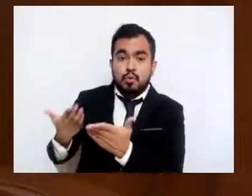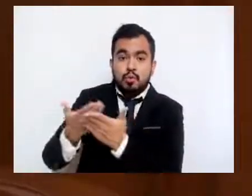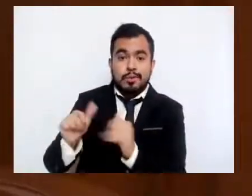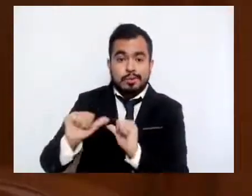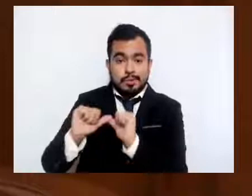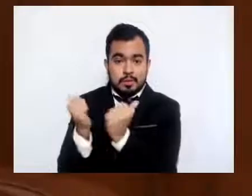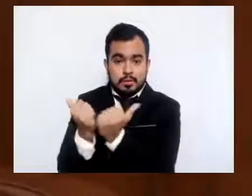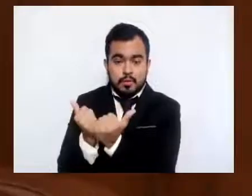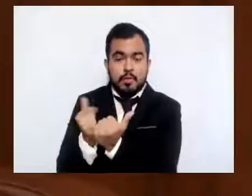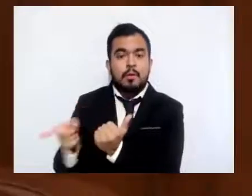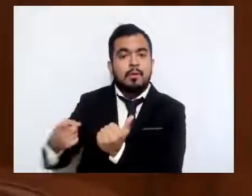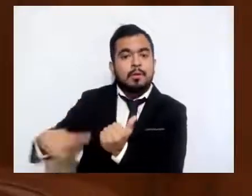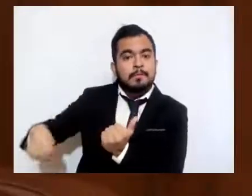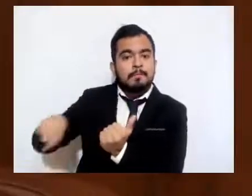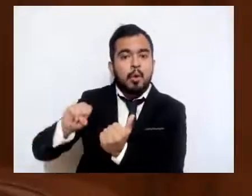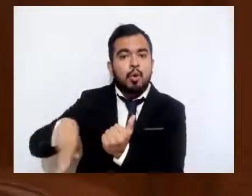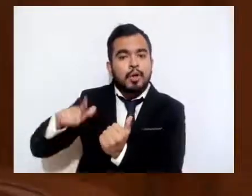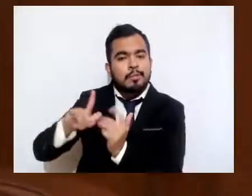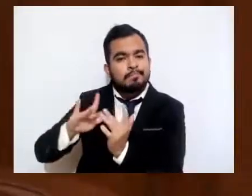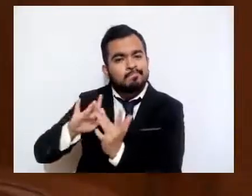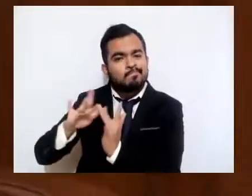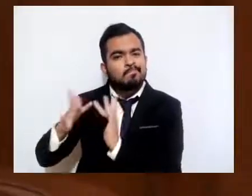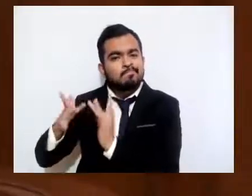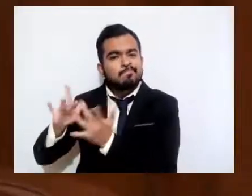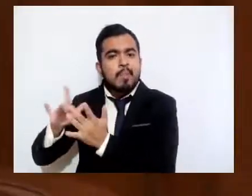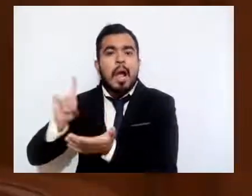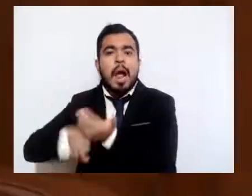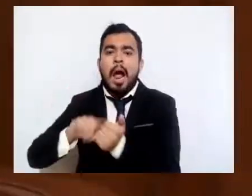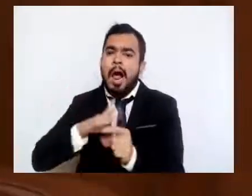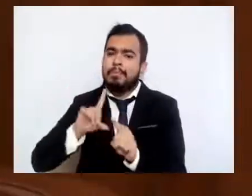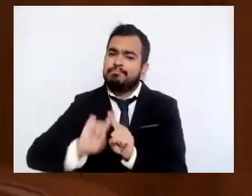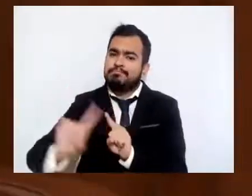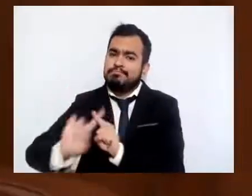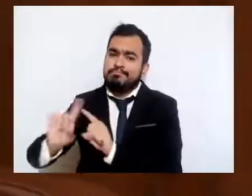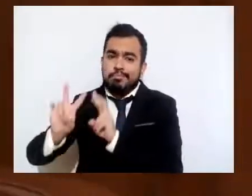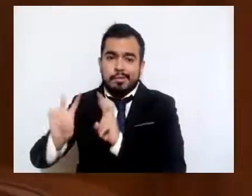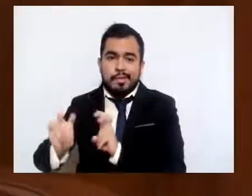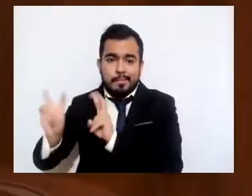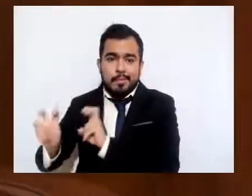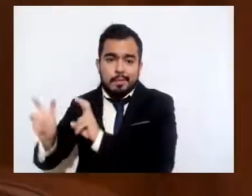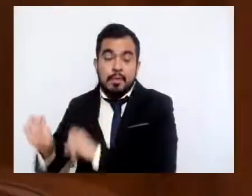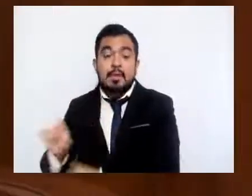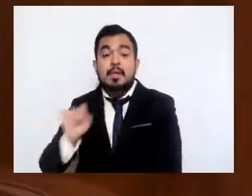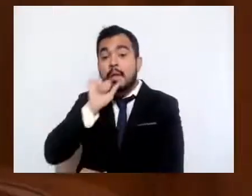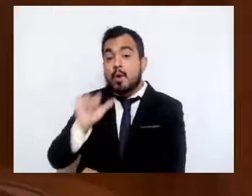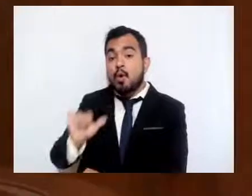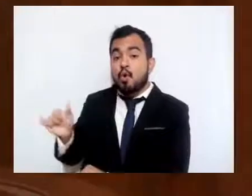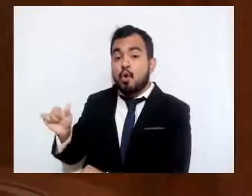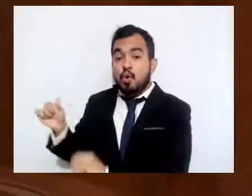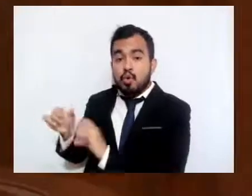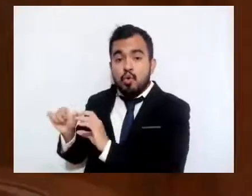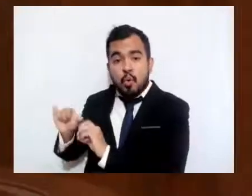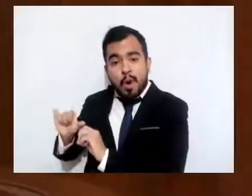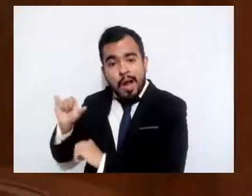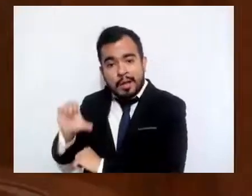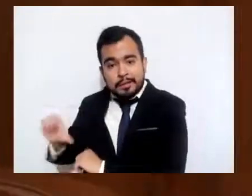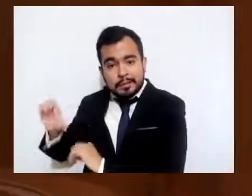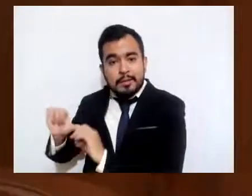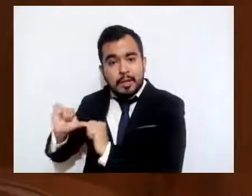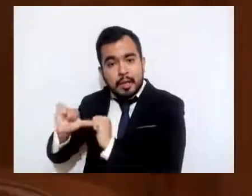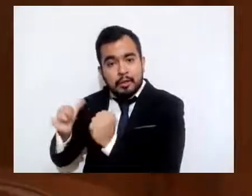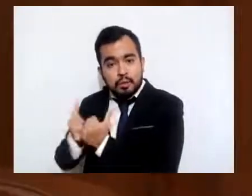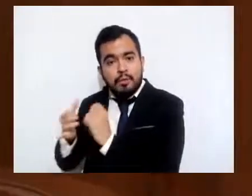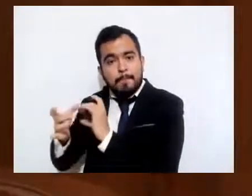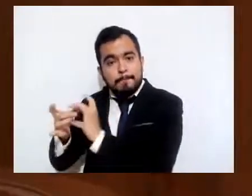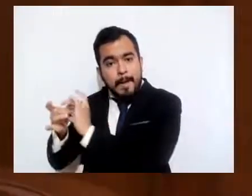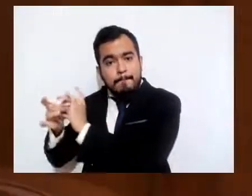amplias, al igual que su vinculación a otras organizaciones de la sociedad civil doméstica y global, han conseguido